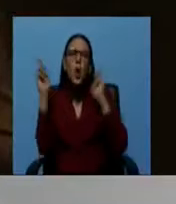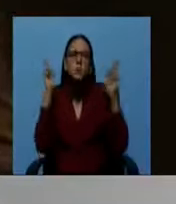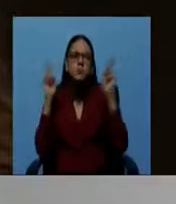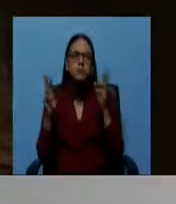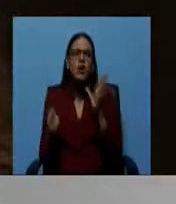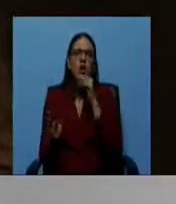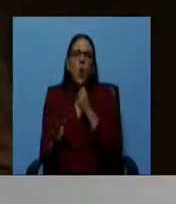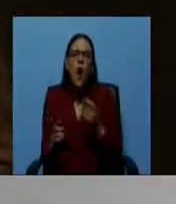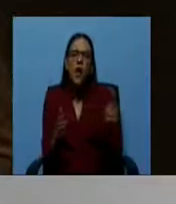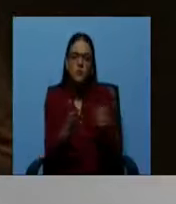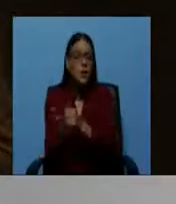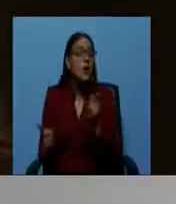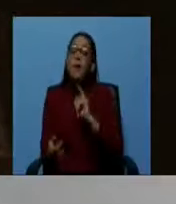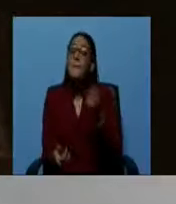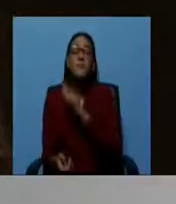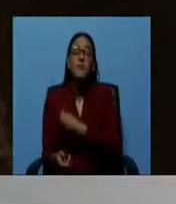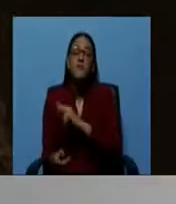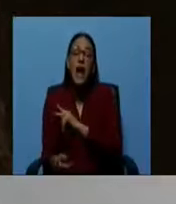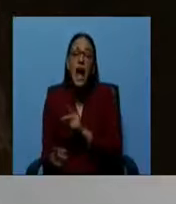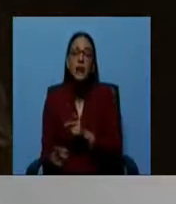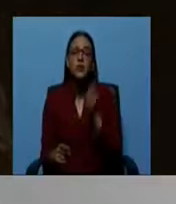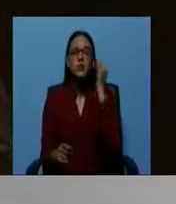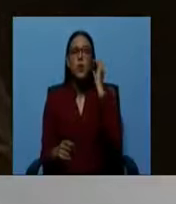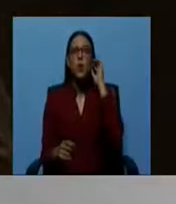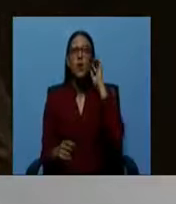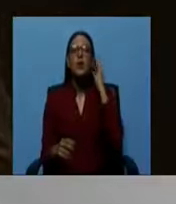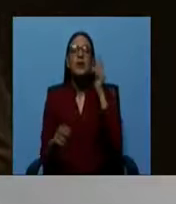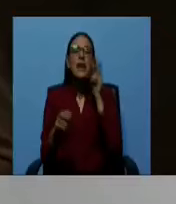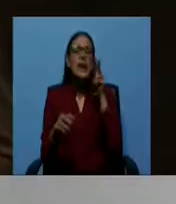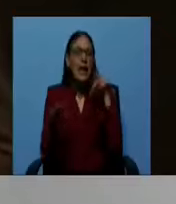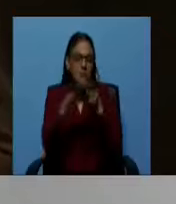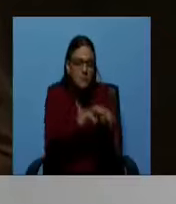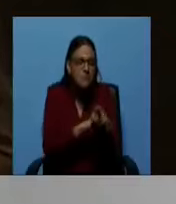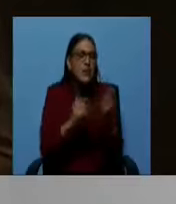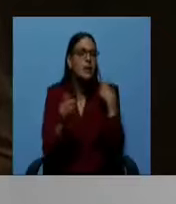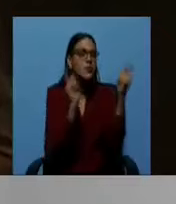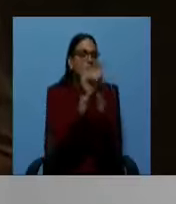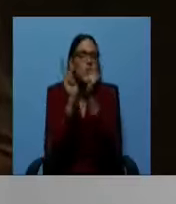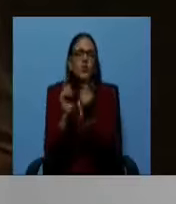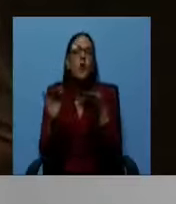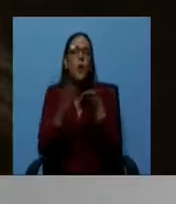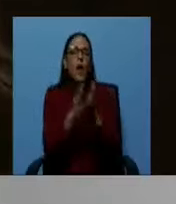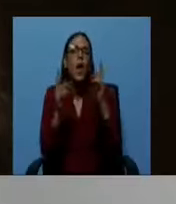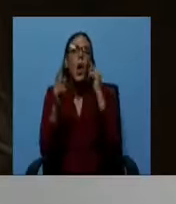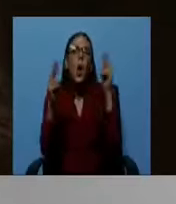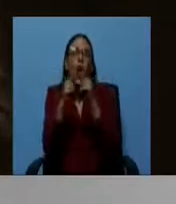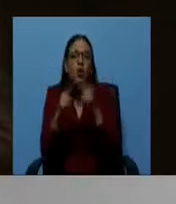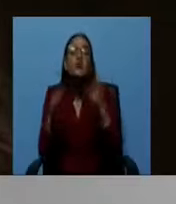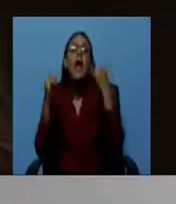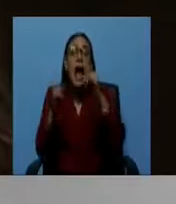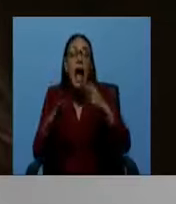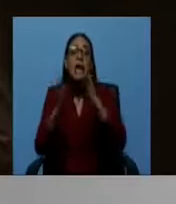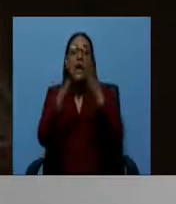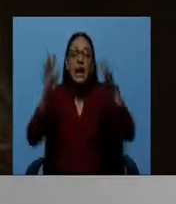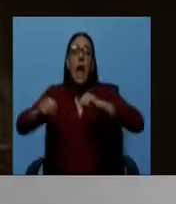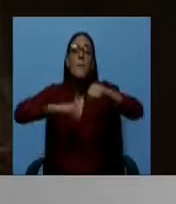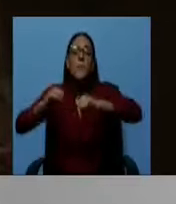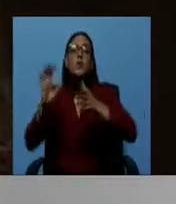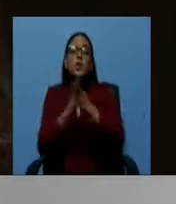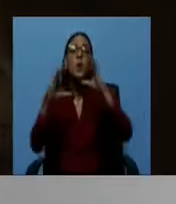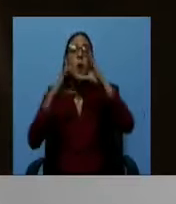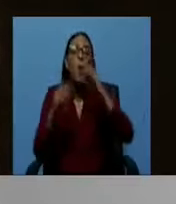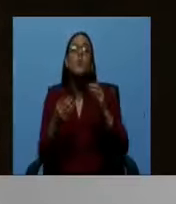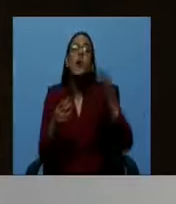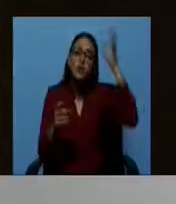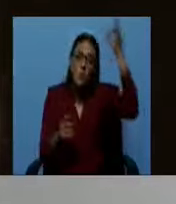totalmente falsa. La percepción que nosotros tenemos de la visión de ese recorrido es que hay un gran movimiento de comunicación